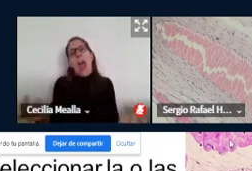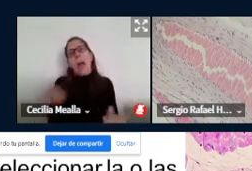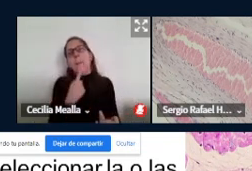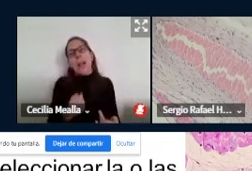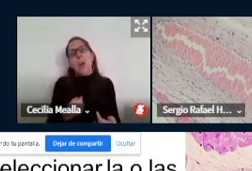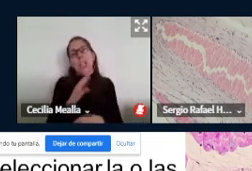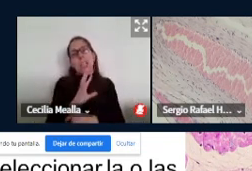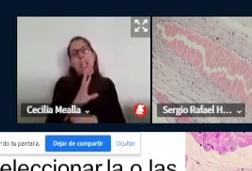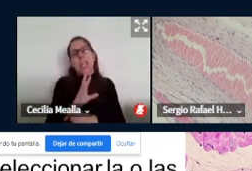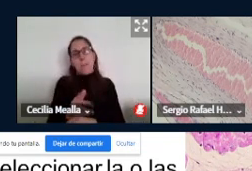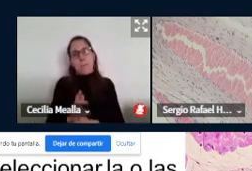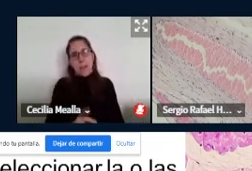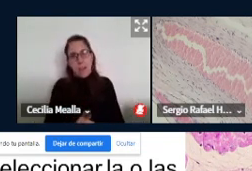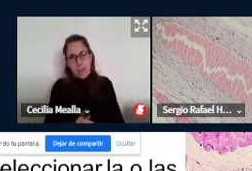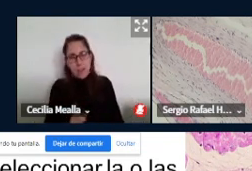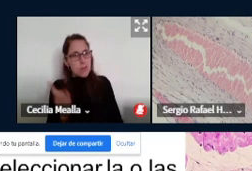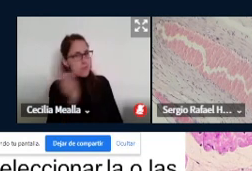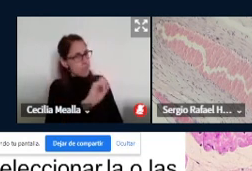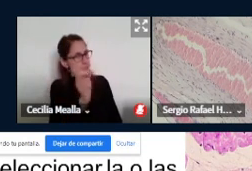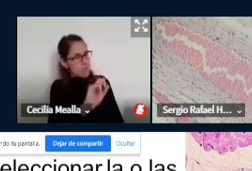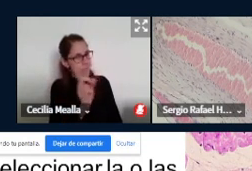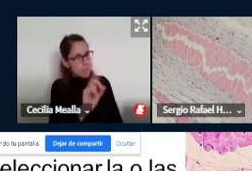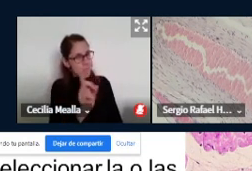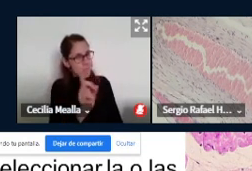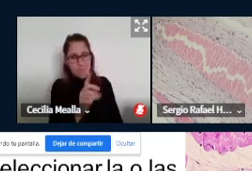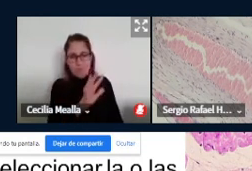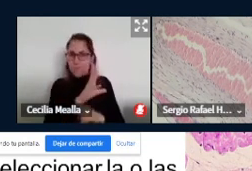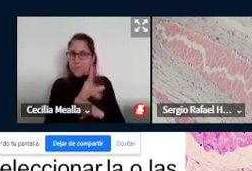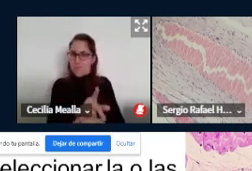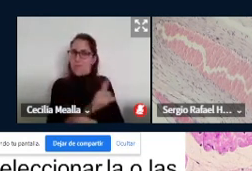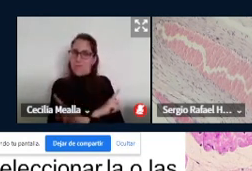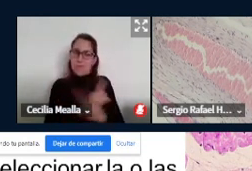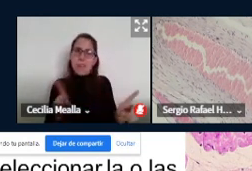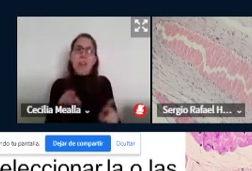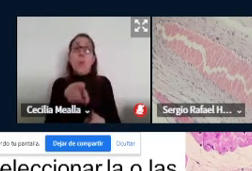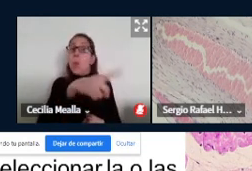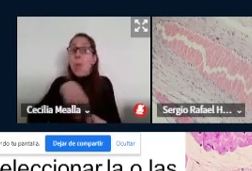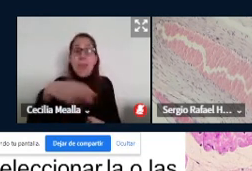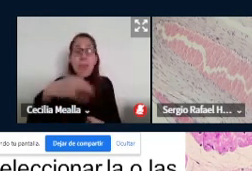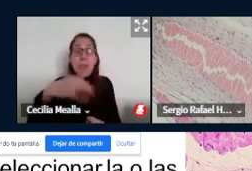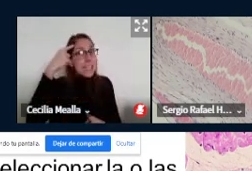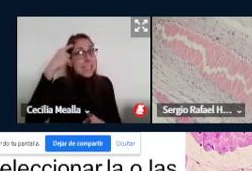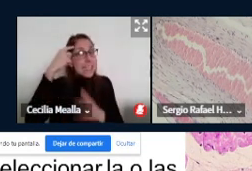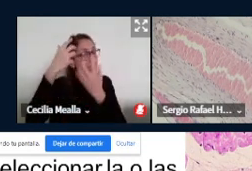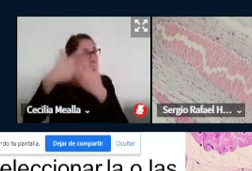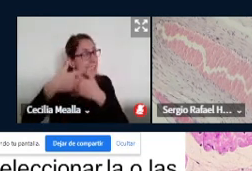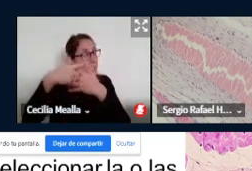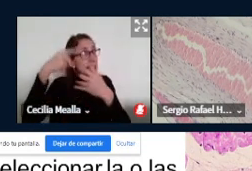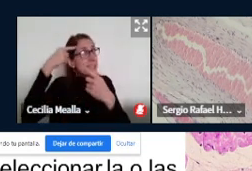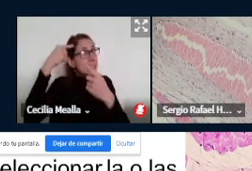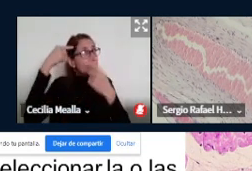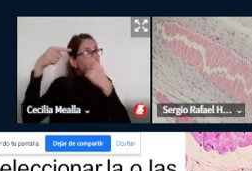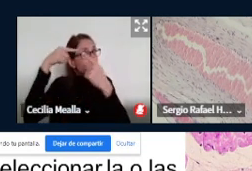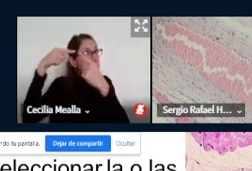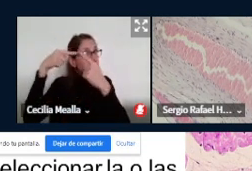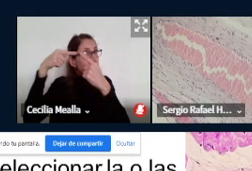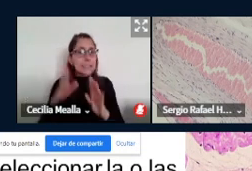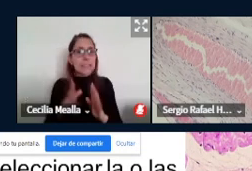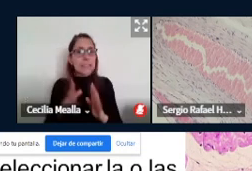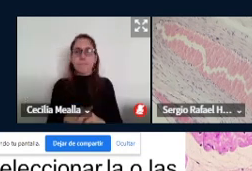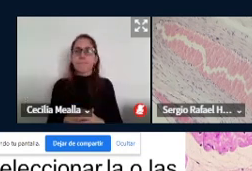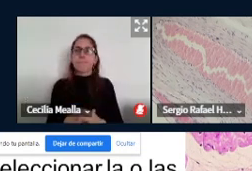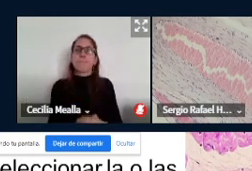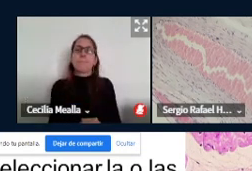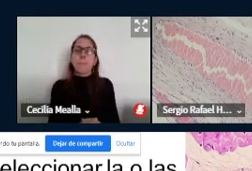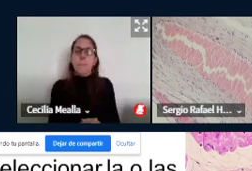tramposa. No. Tenemos que usar las neuronas, chicos, hay que usar las neuronas. Tal cual. No nos